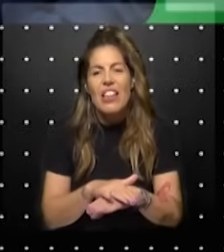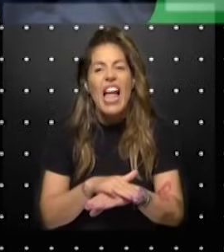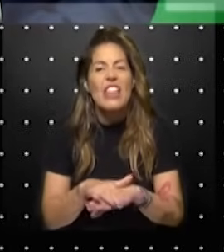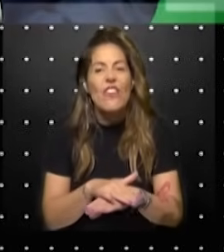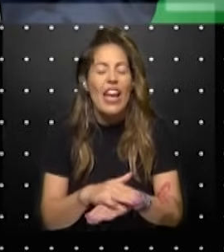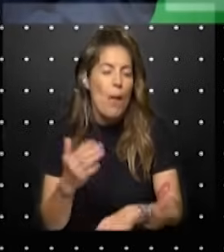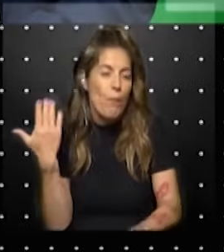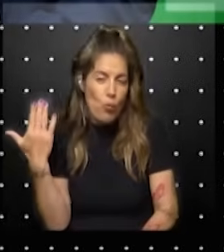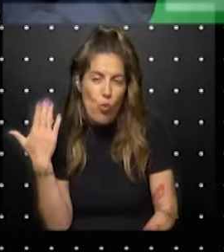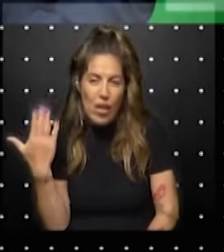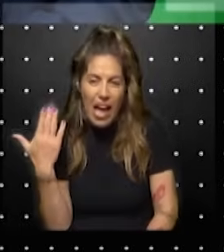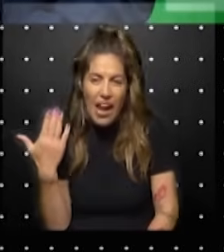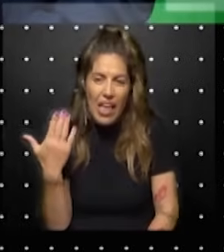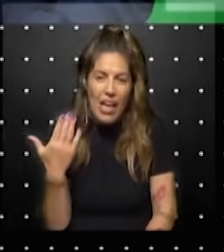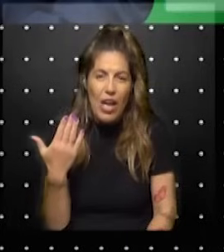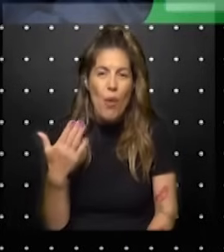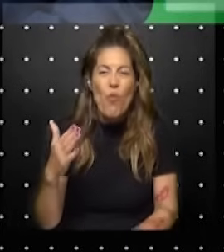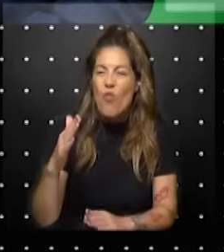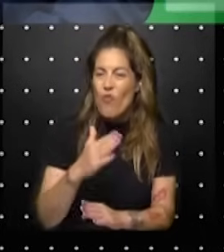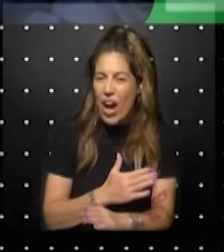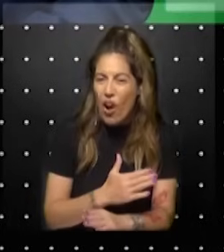al nivel popular tienen muy bajo,